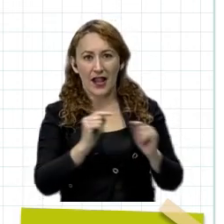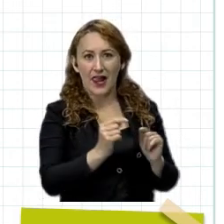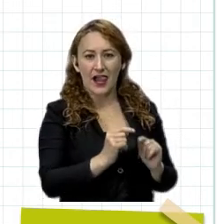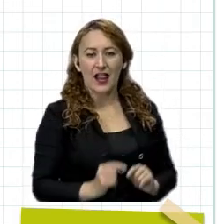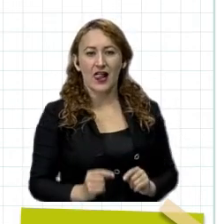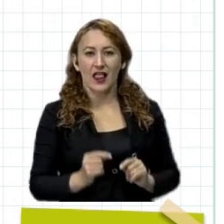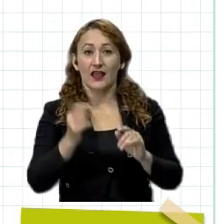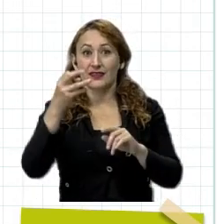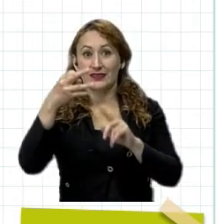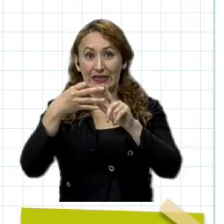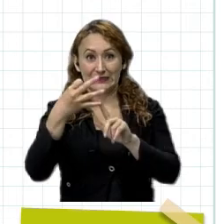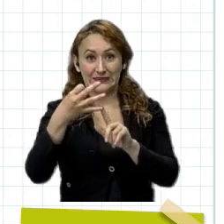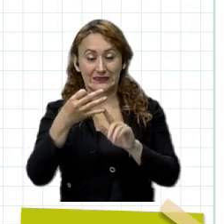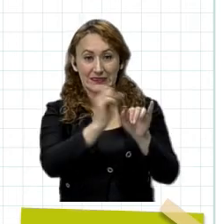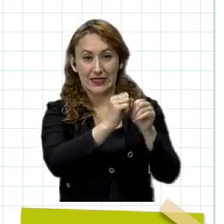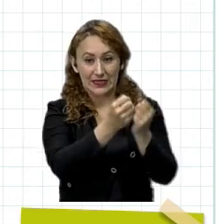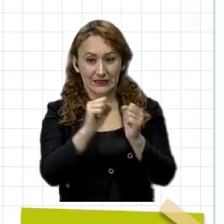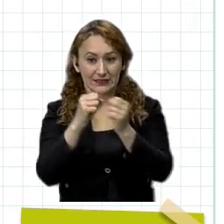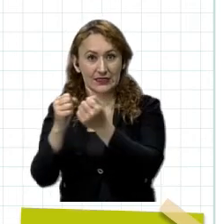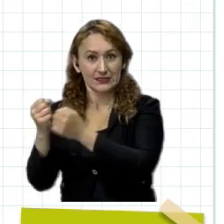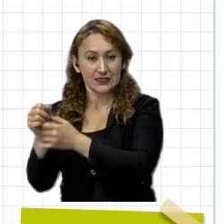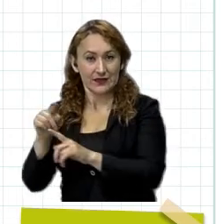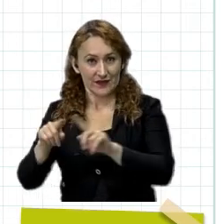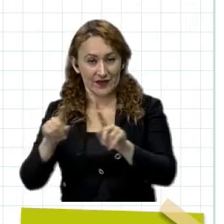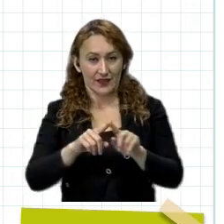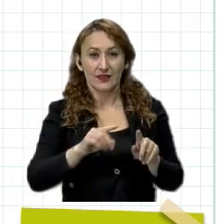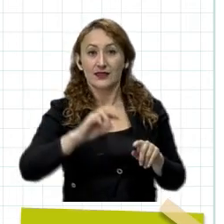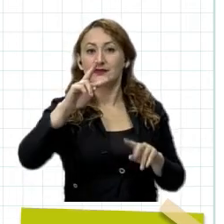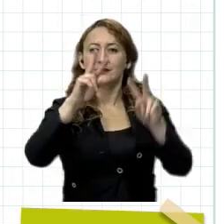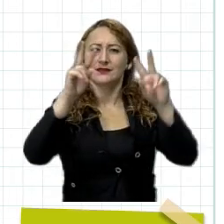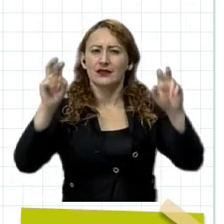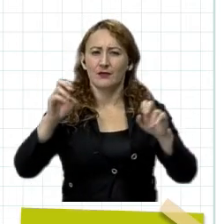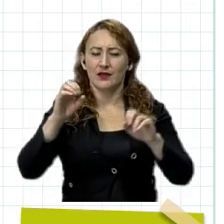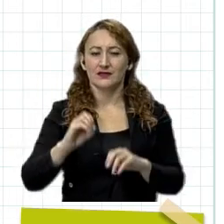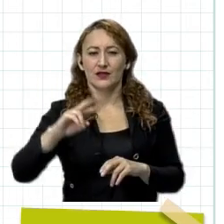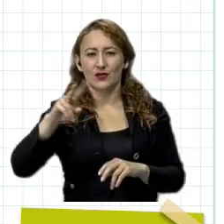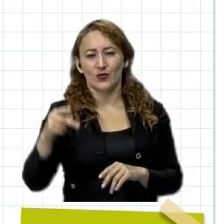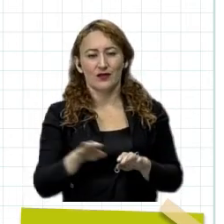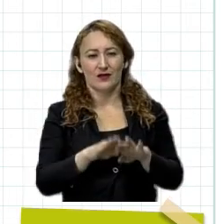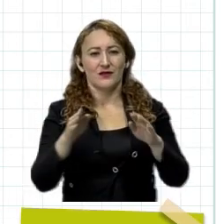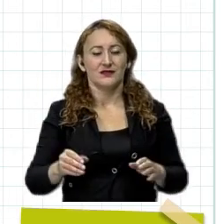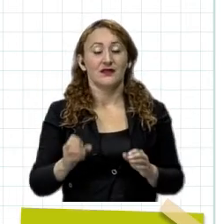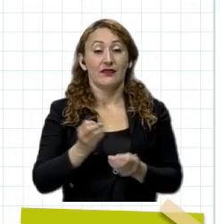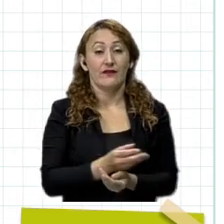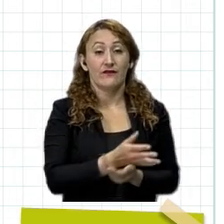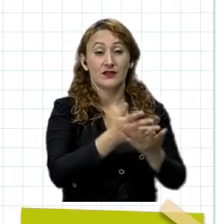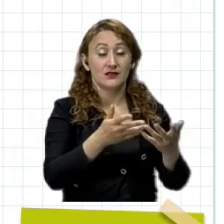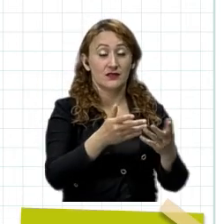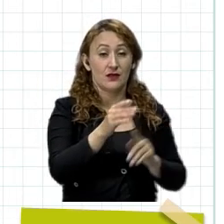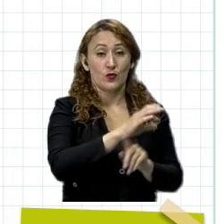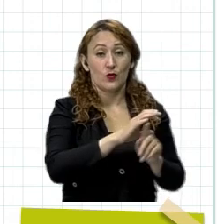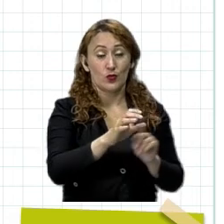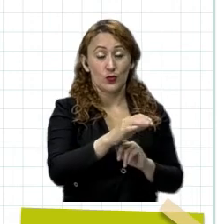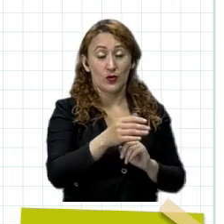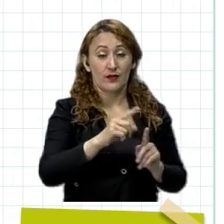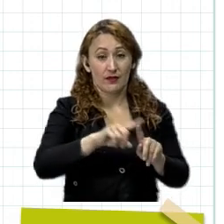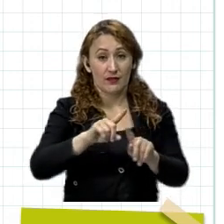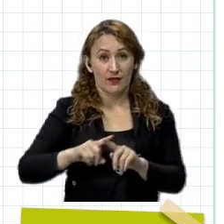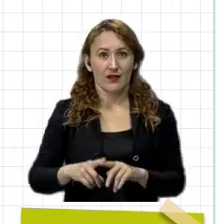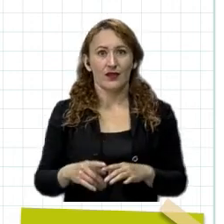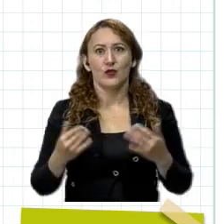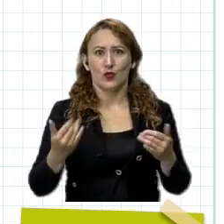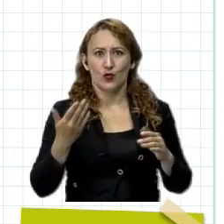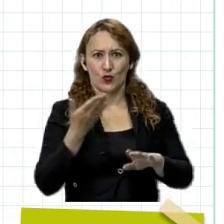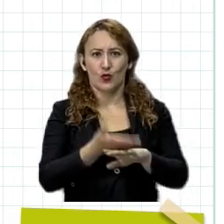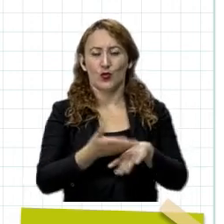tres diferentes salas con los temas en la segunda mesa de diversidad e interculturalidad, que hoy tiene unas